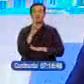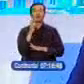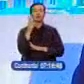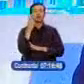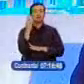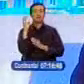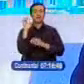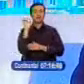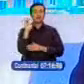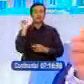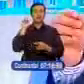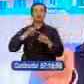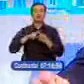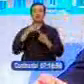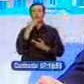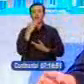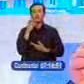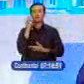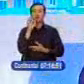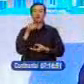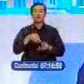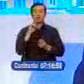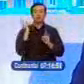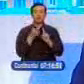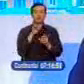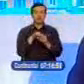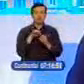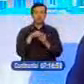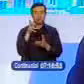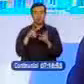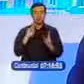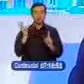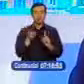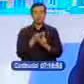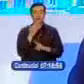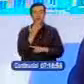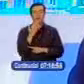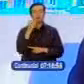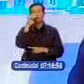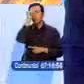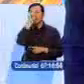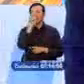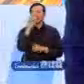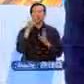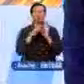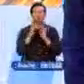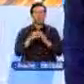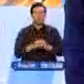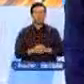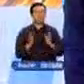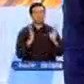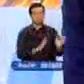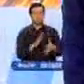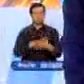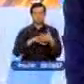febrero la campaña electoral, y el 19 de febrero primera vuelta, y en caso de haber segunda vuelta, domingo 2 de abril. Para estar resuelto